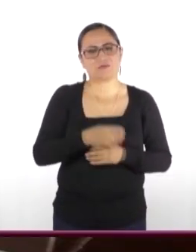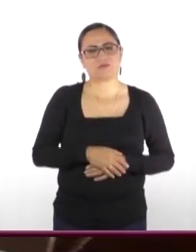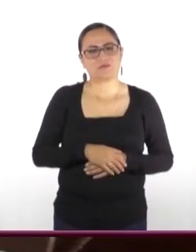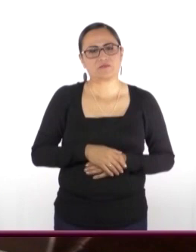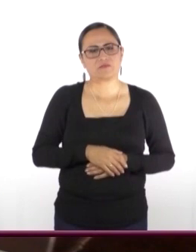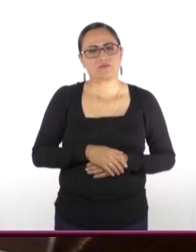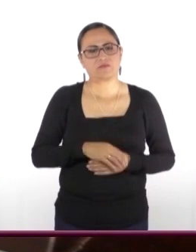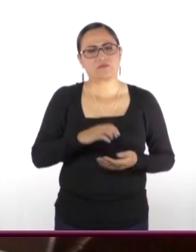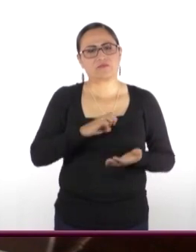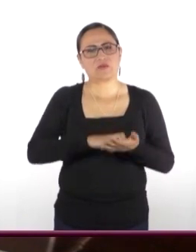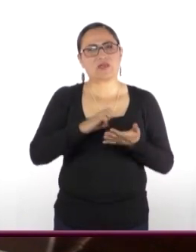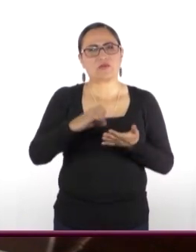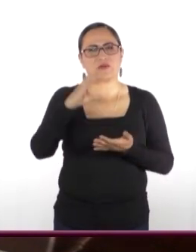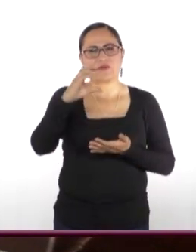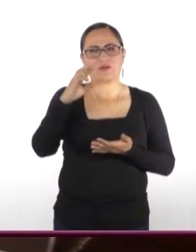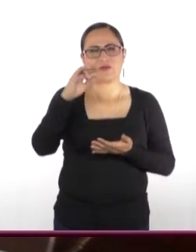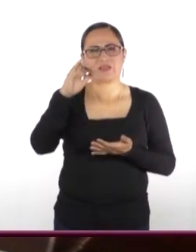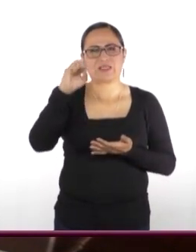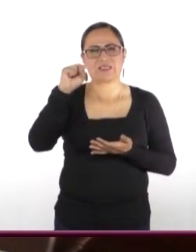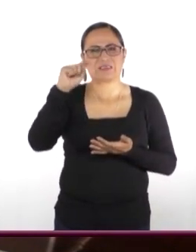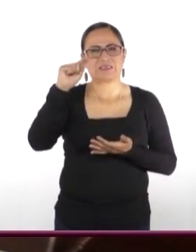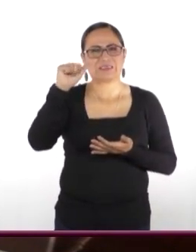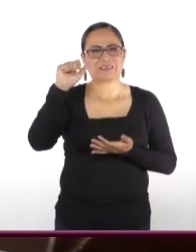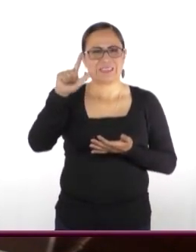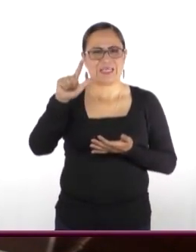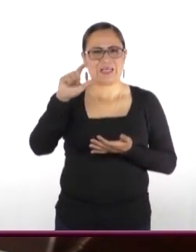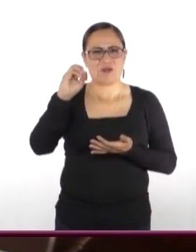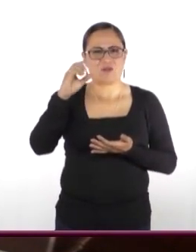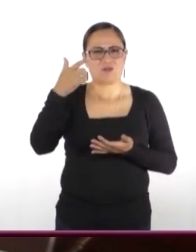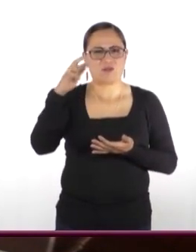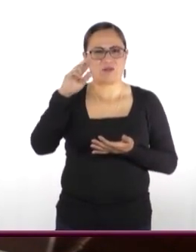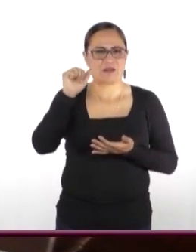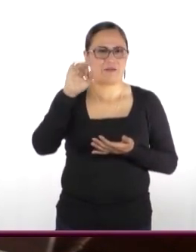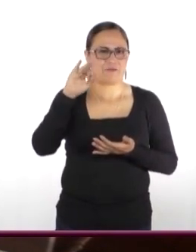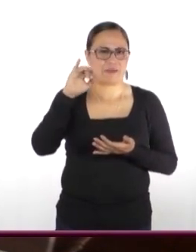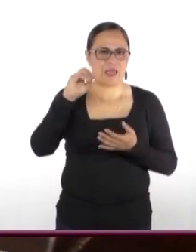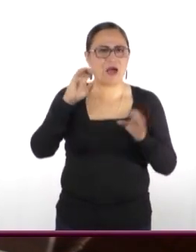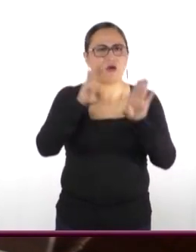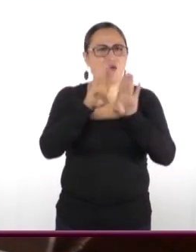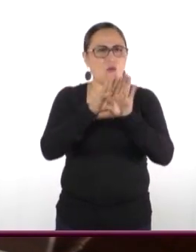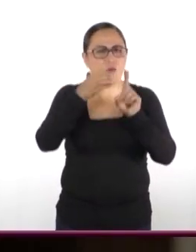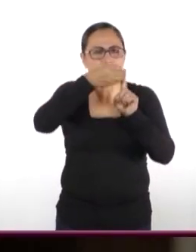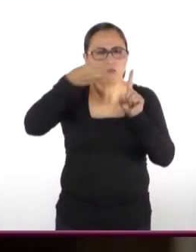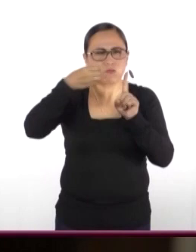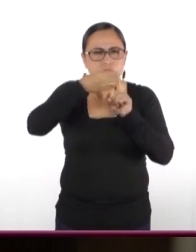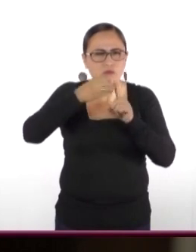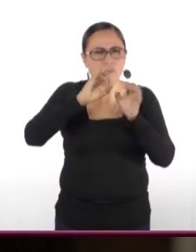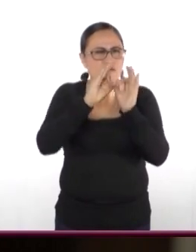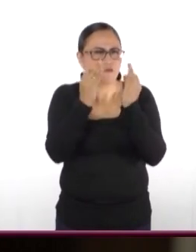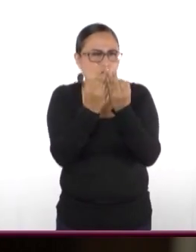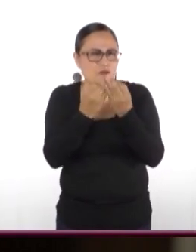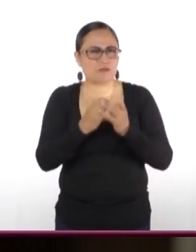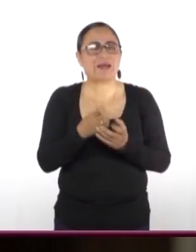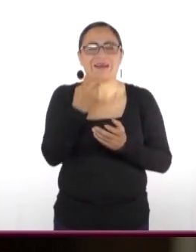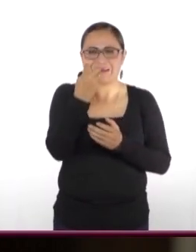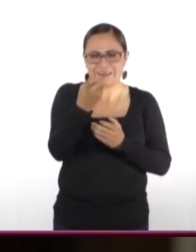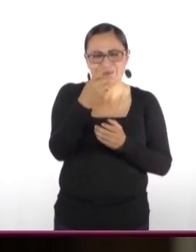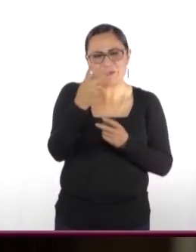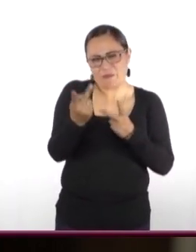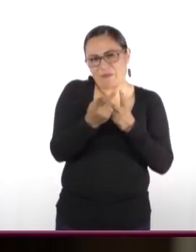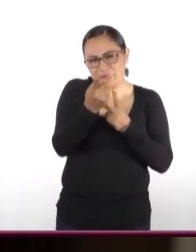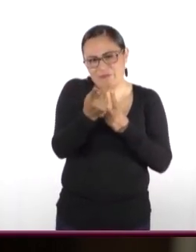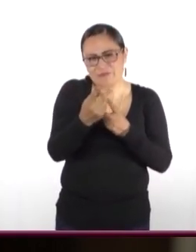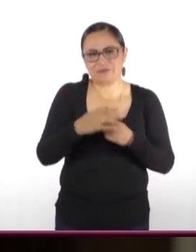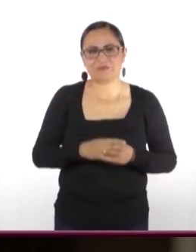sería a lo que se dedicaría, por ejemplo, la cristalografía, a ver este orden que existe en los átomos. Y justo